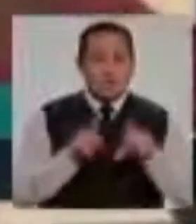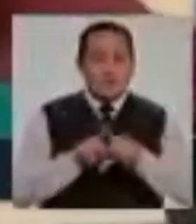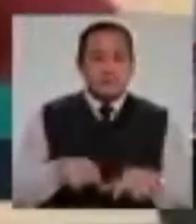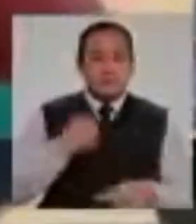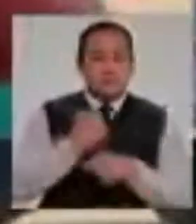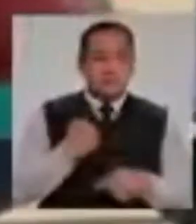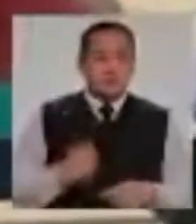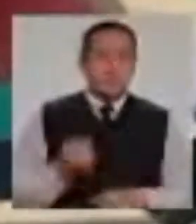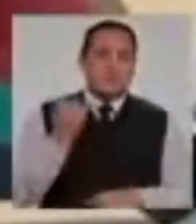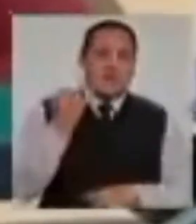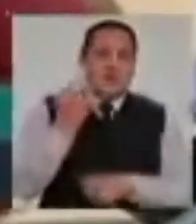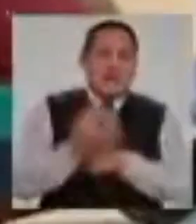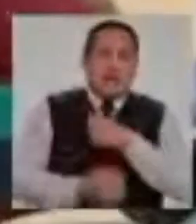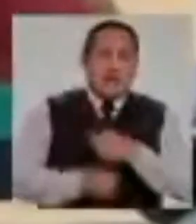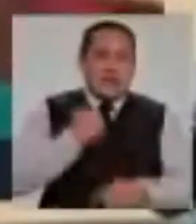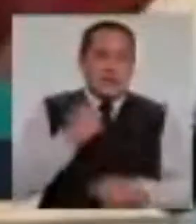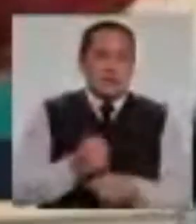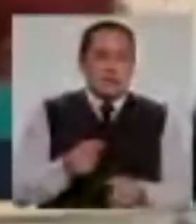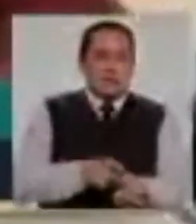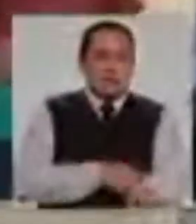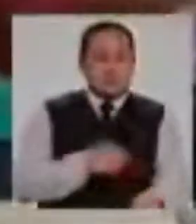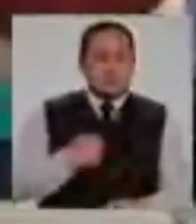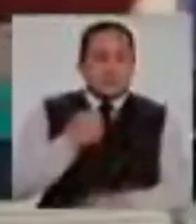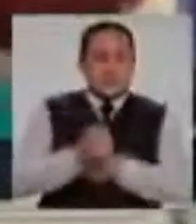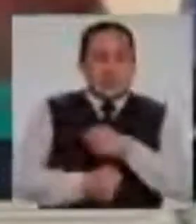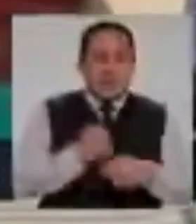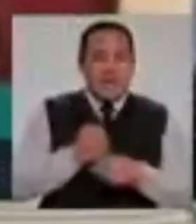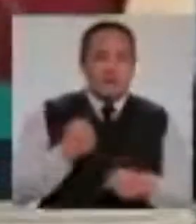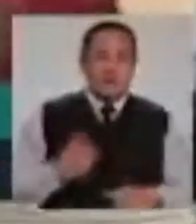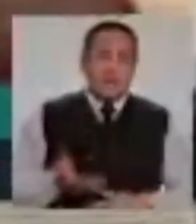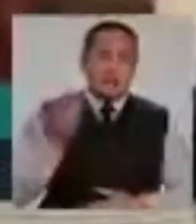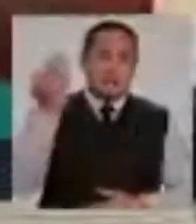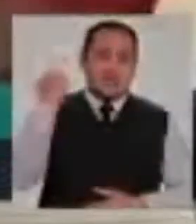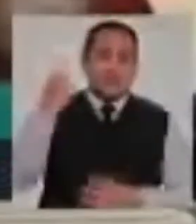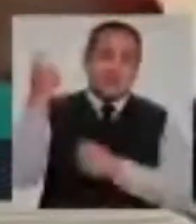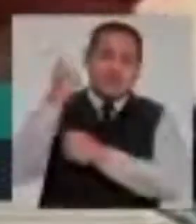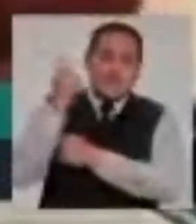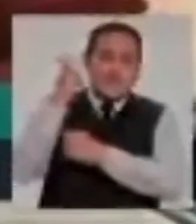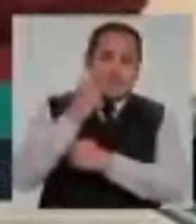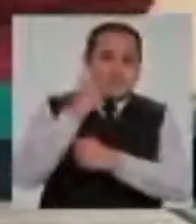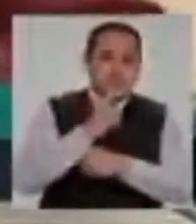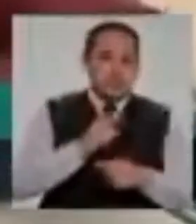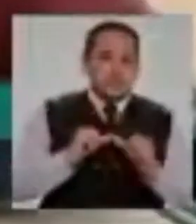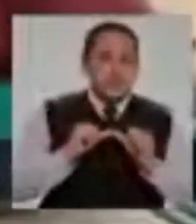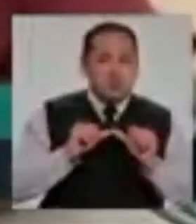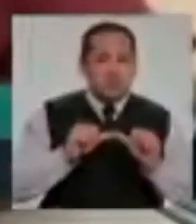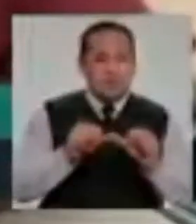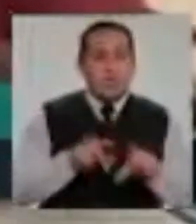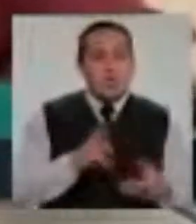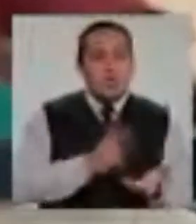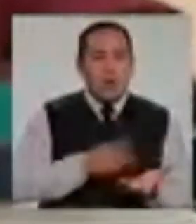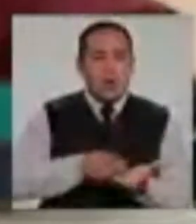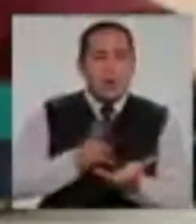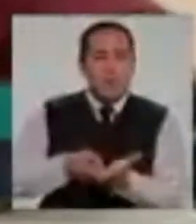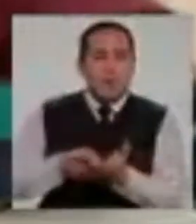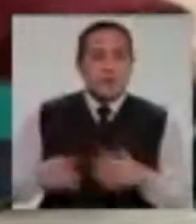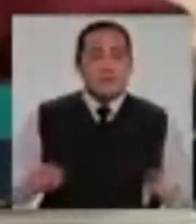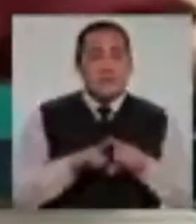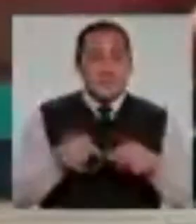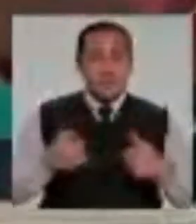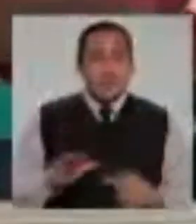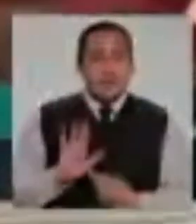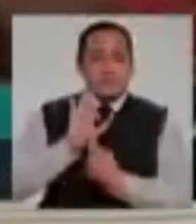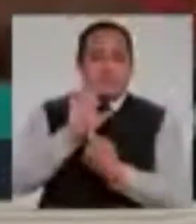arte es ancestral, esta costumbre es una cultura ancestral de nuestros antepasados que hasta ahora nosotros lo mantenemos. Y también lo exhibimos